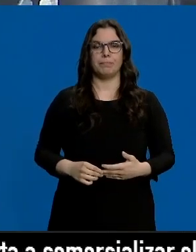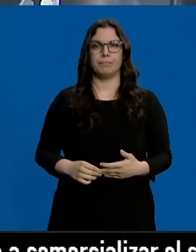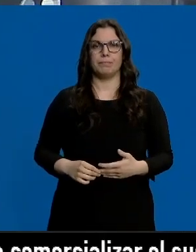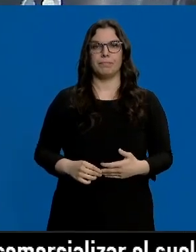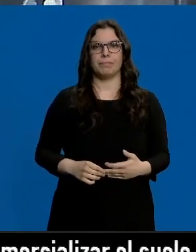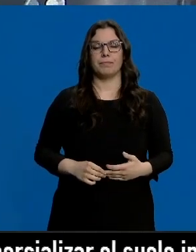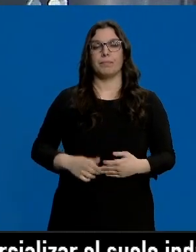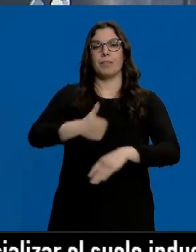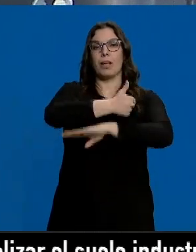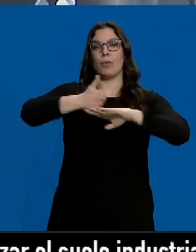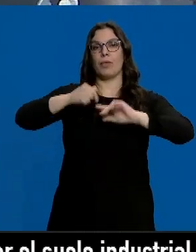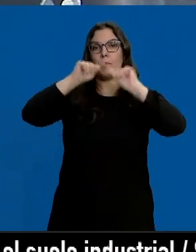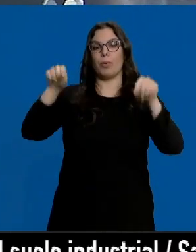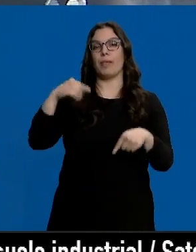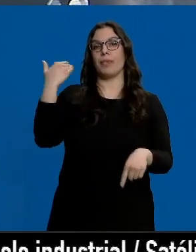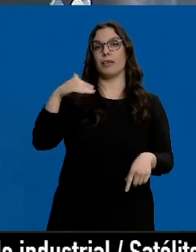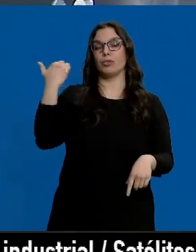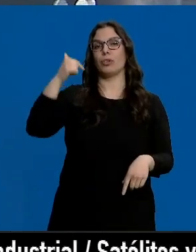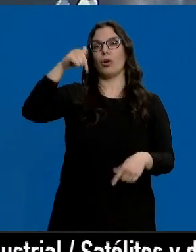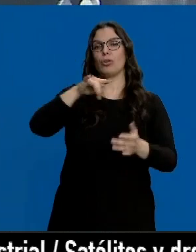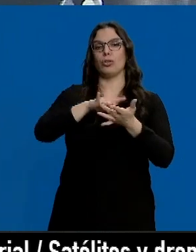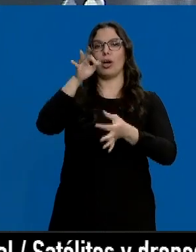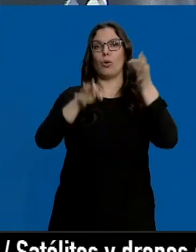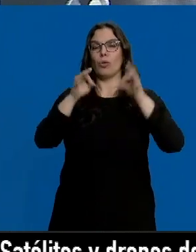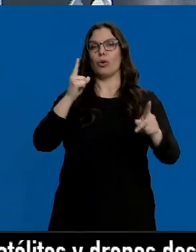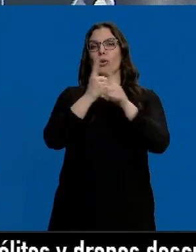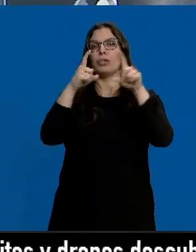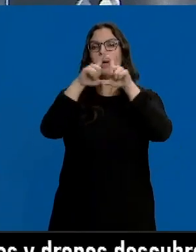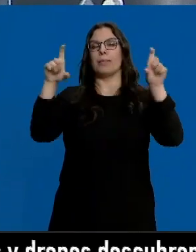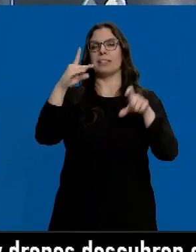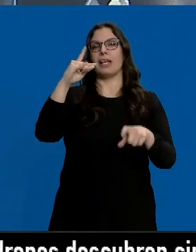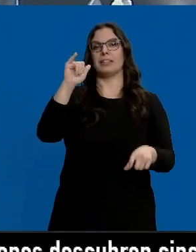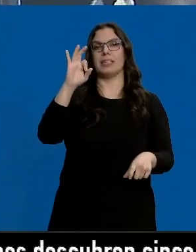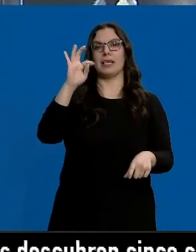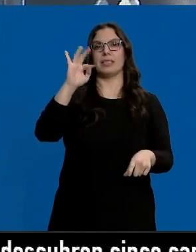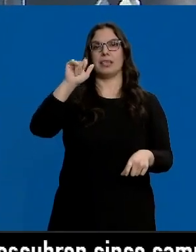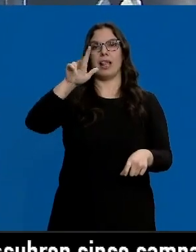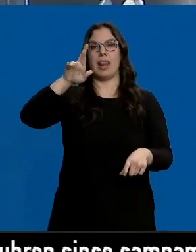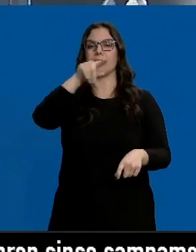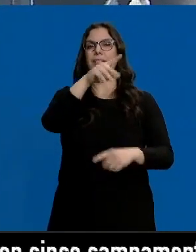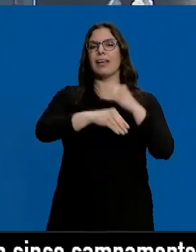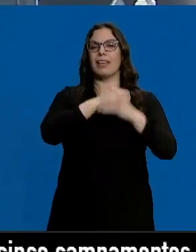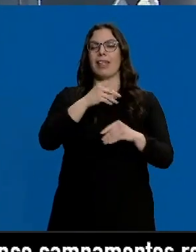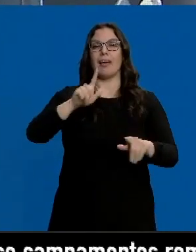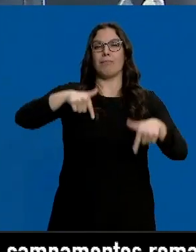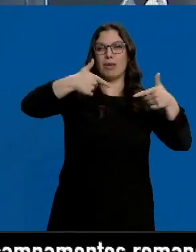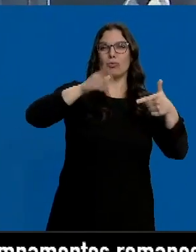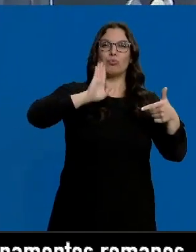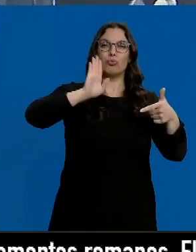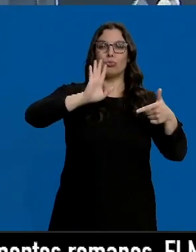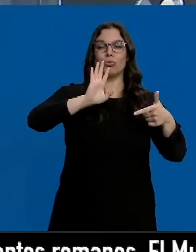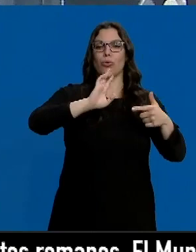La Audiencia Provincial de Soria acoge hoy el juicio contra la empresa Distiller. Es una planta de gestión de residuos